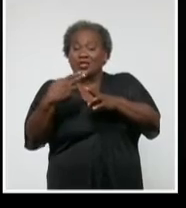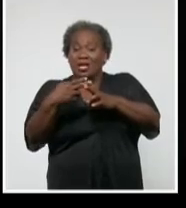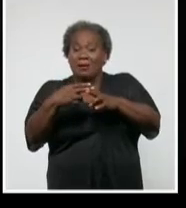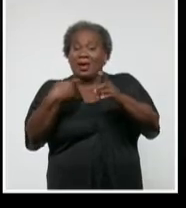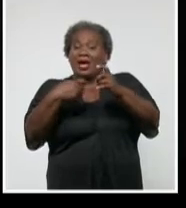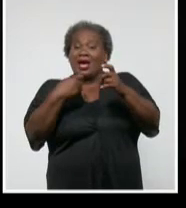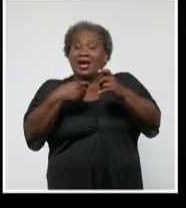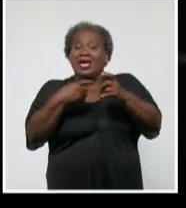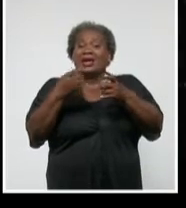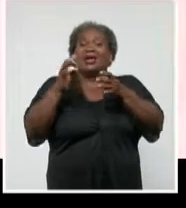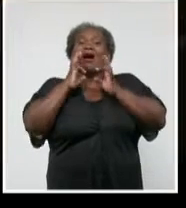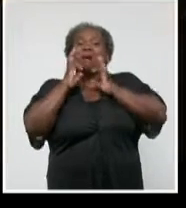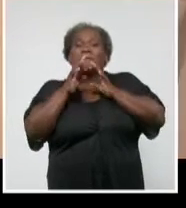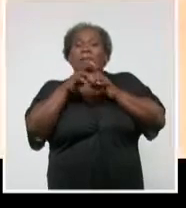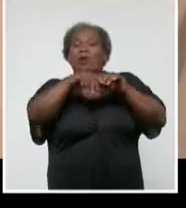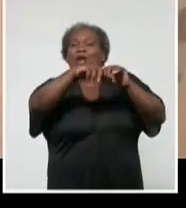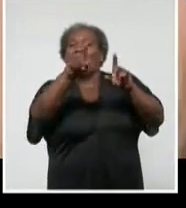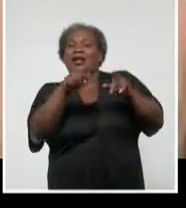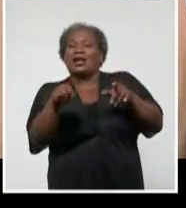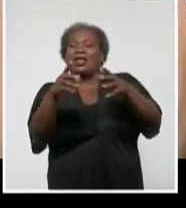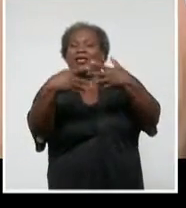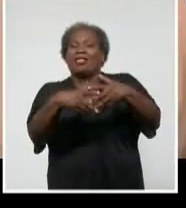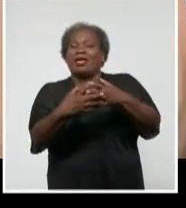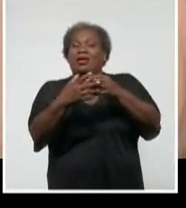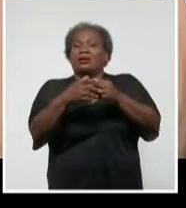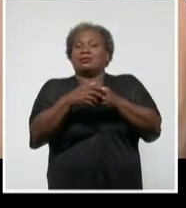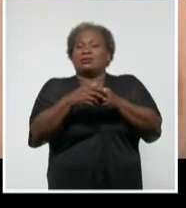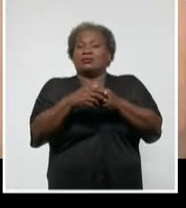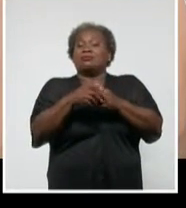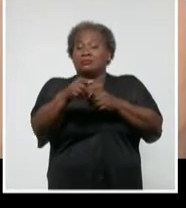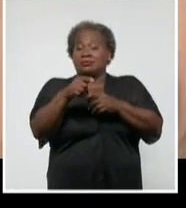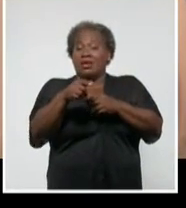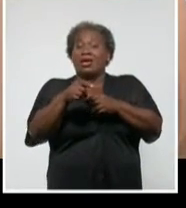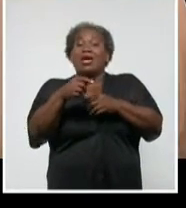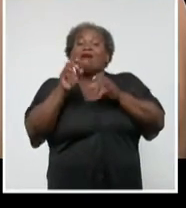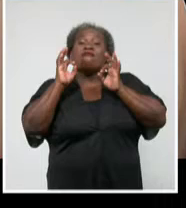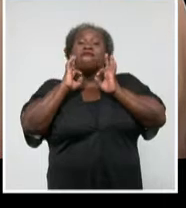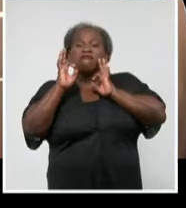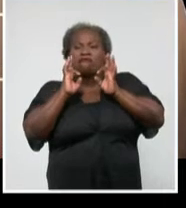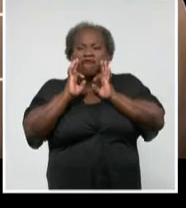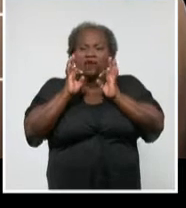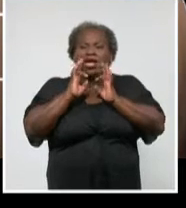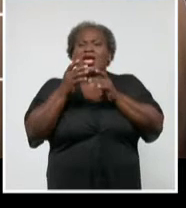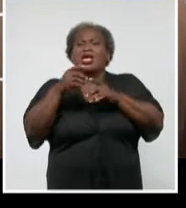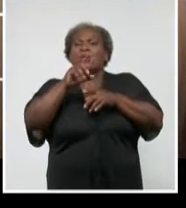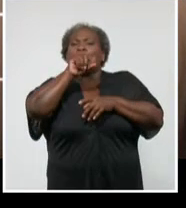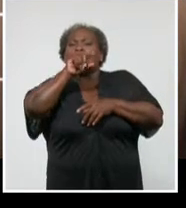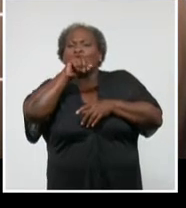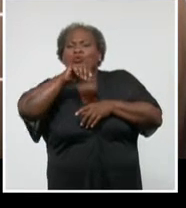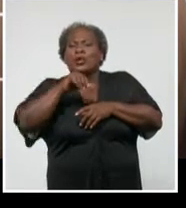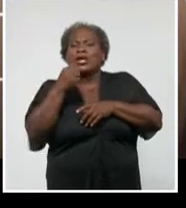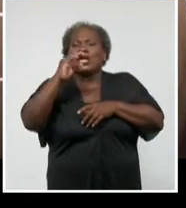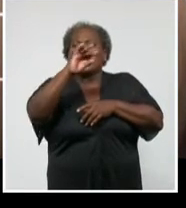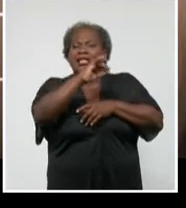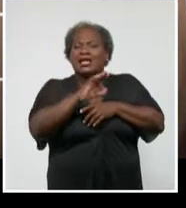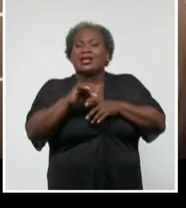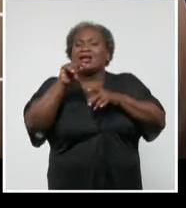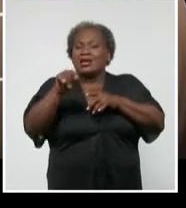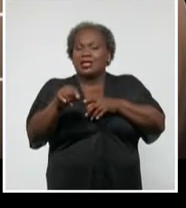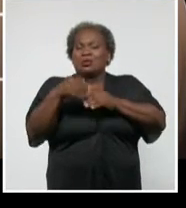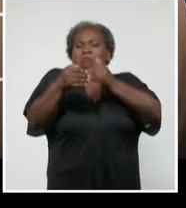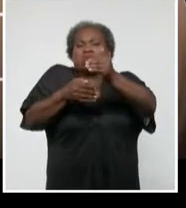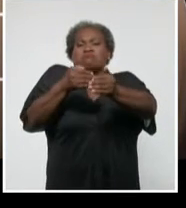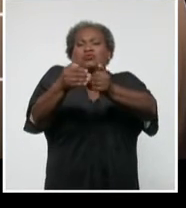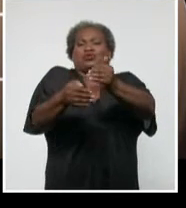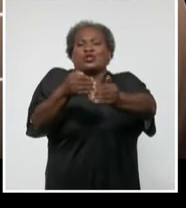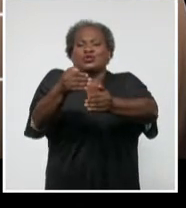imponer sus intereses en el continente. Los medios de comunicación son actores políticos de primer orden, es decir, ha habido un proceso a lo